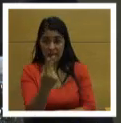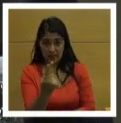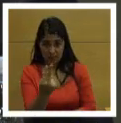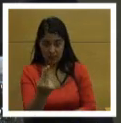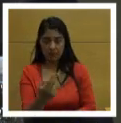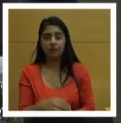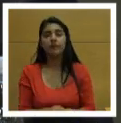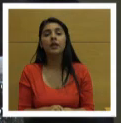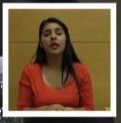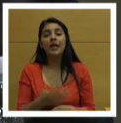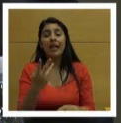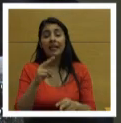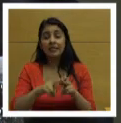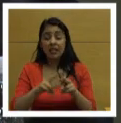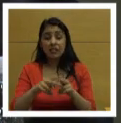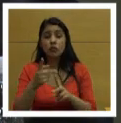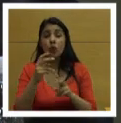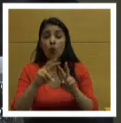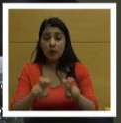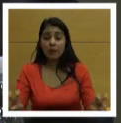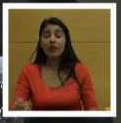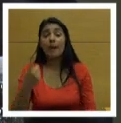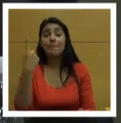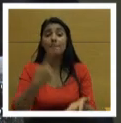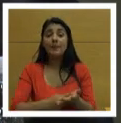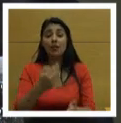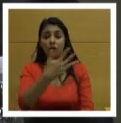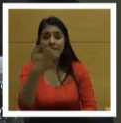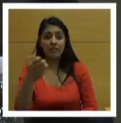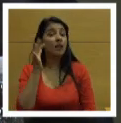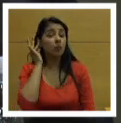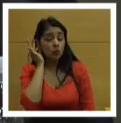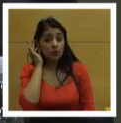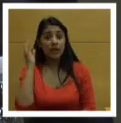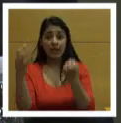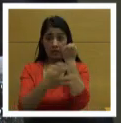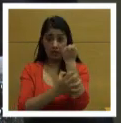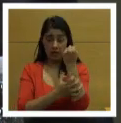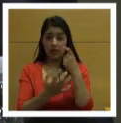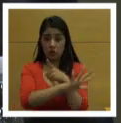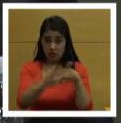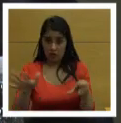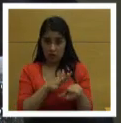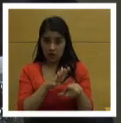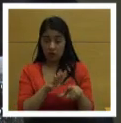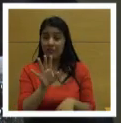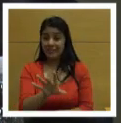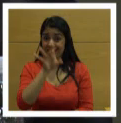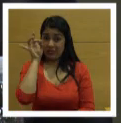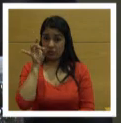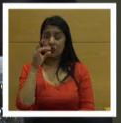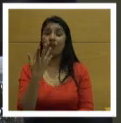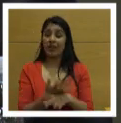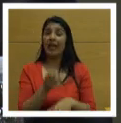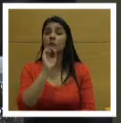tomando una muestra de 1.900 mujeres en la región de Los Lagos, arrojando como resultado un